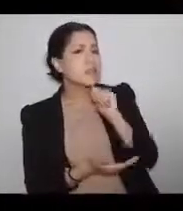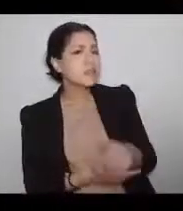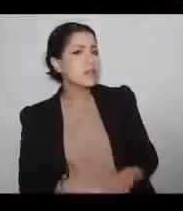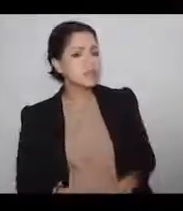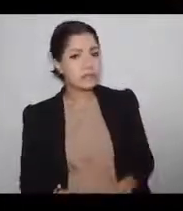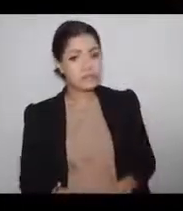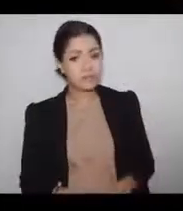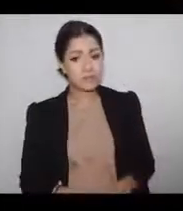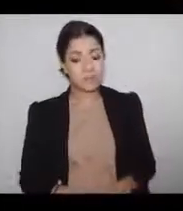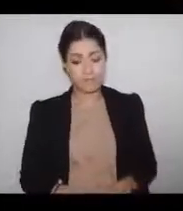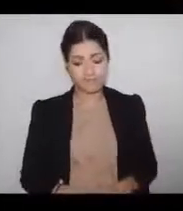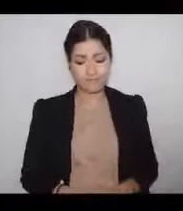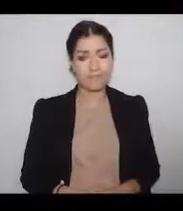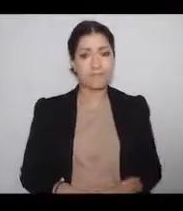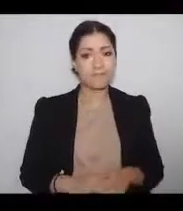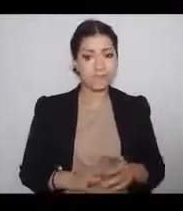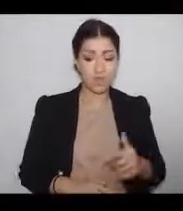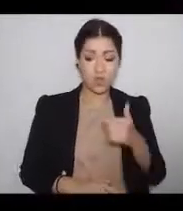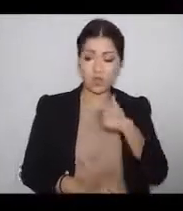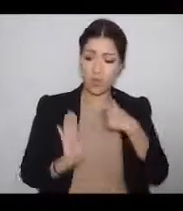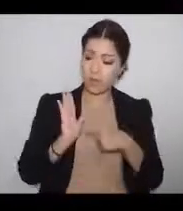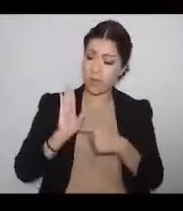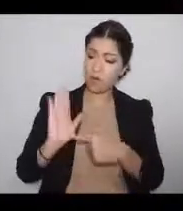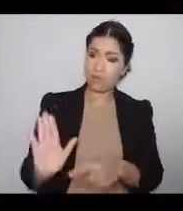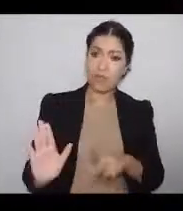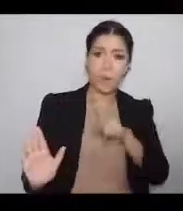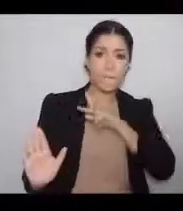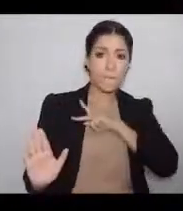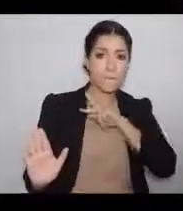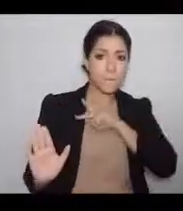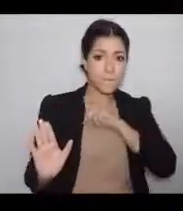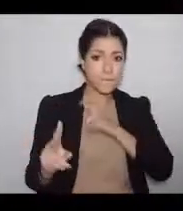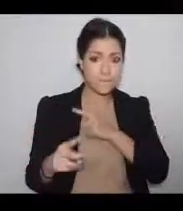No conocerás mis tablas de medición.